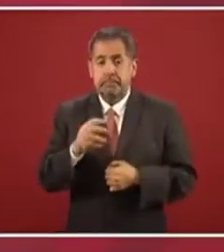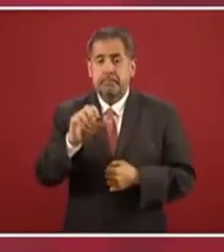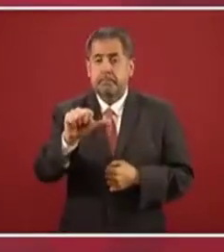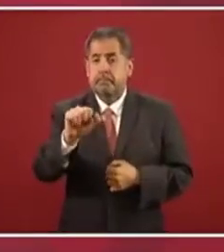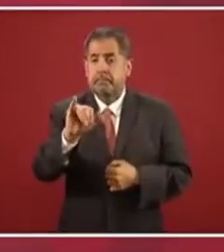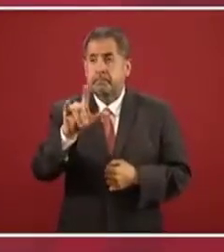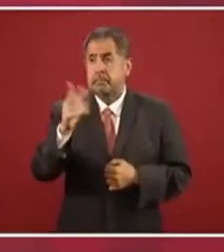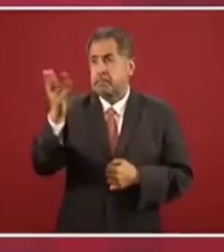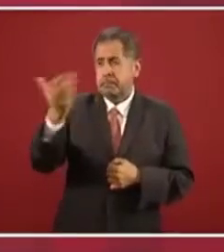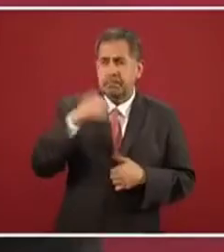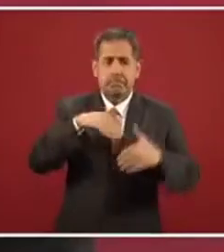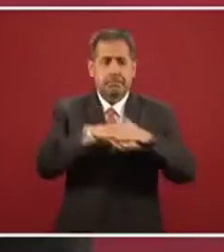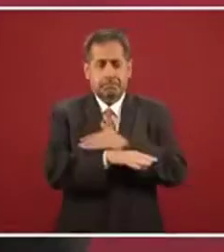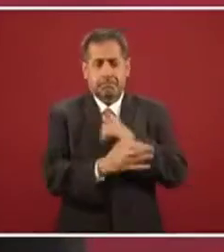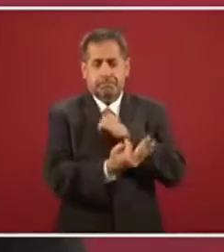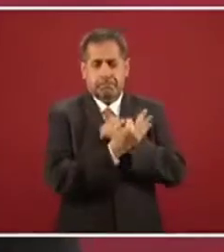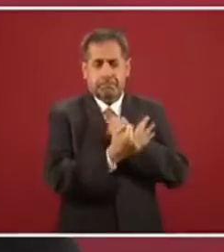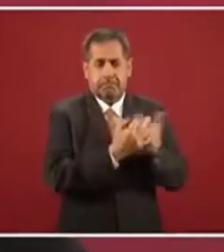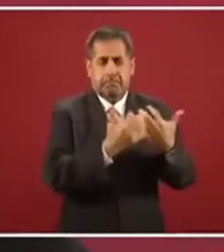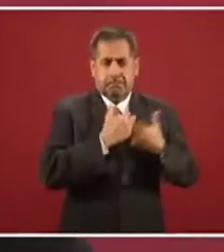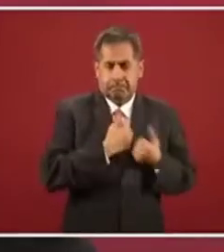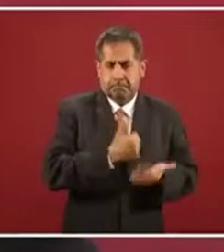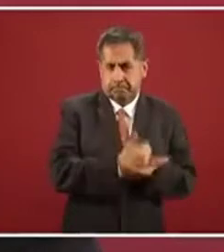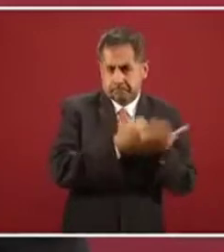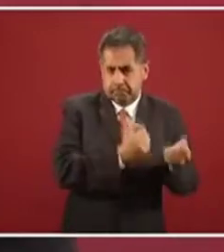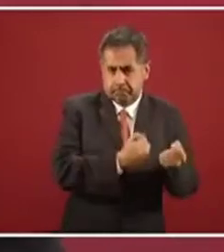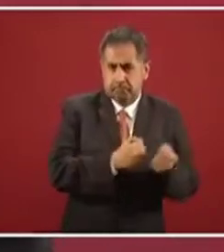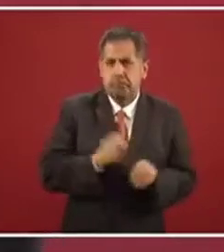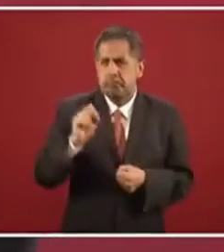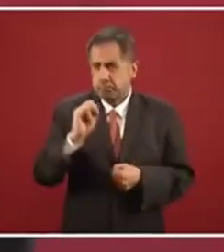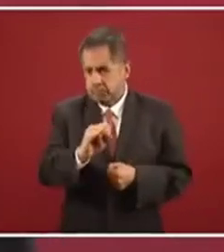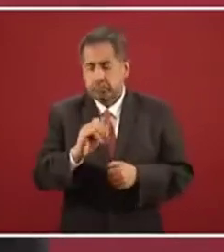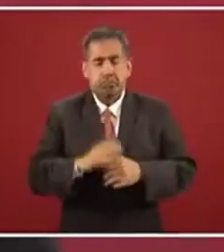Se les gira orden de aprehensión a 4 de 9, porque no